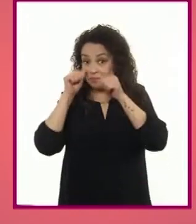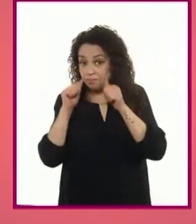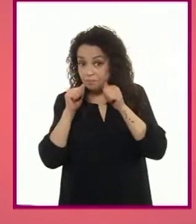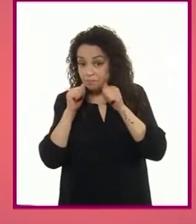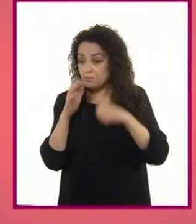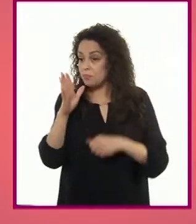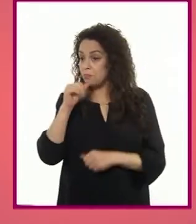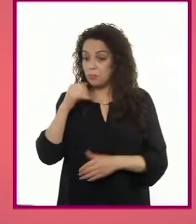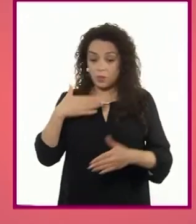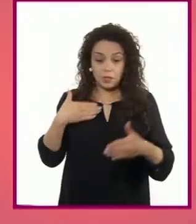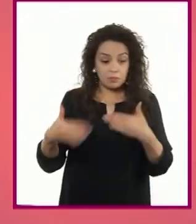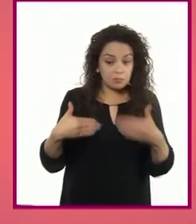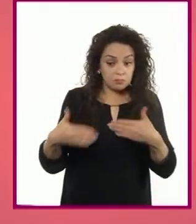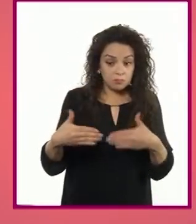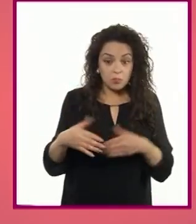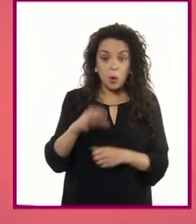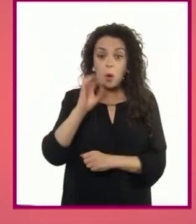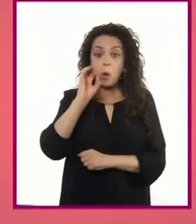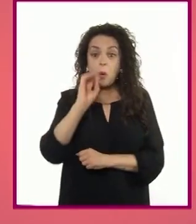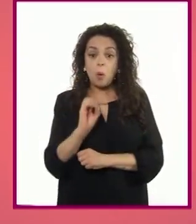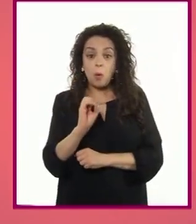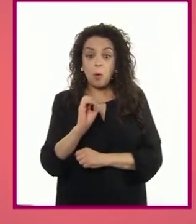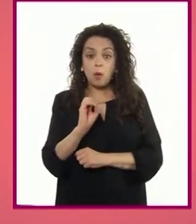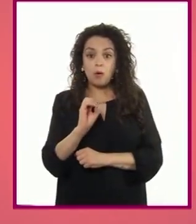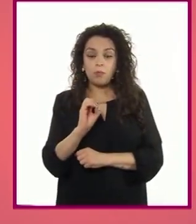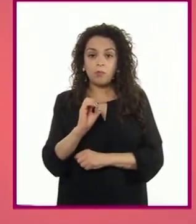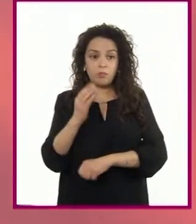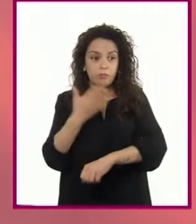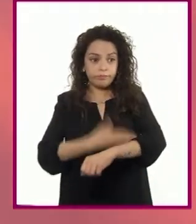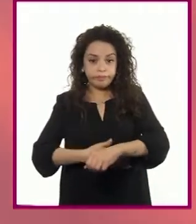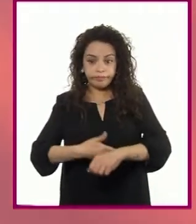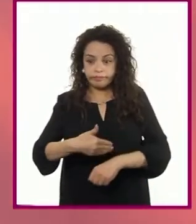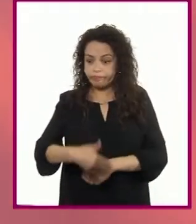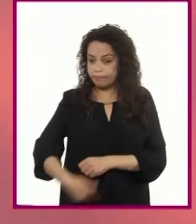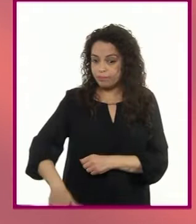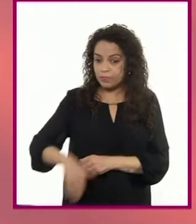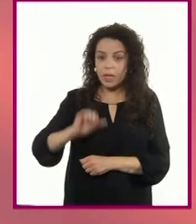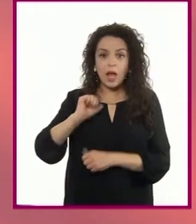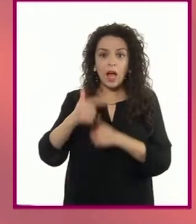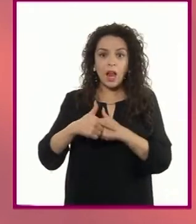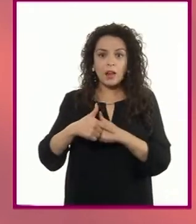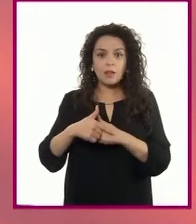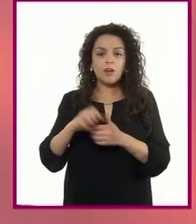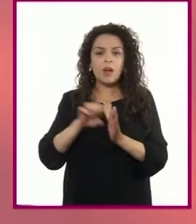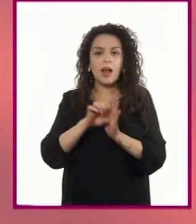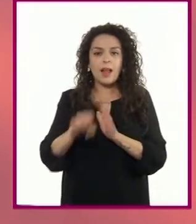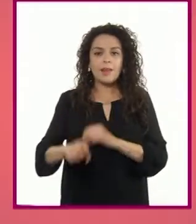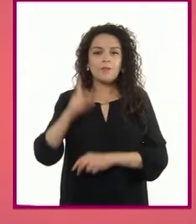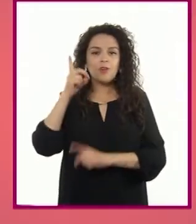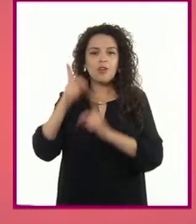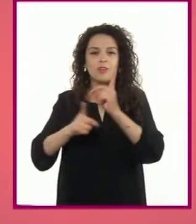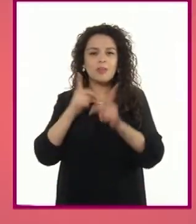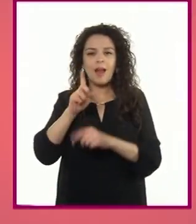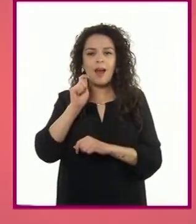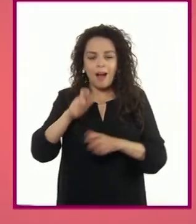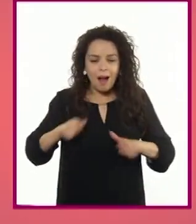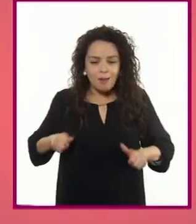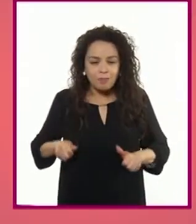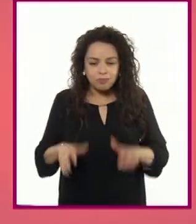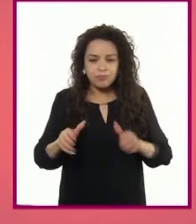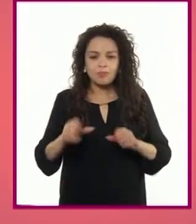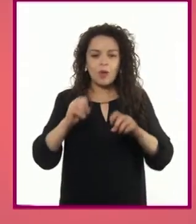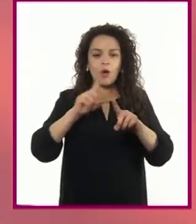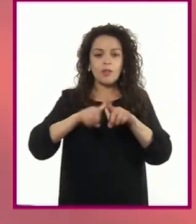puede caminar o que no presenta alguna extremidad? Como los deportistas de los Juegos Paralímpicos o de deportes